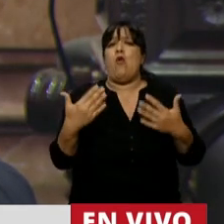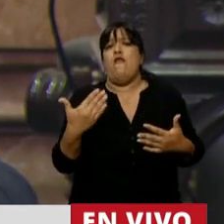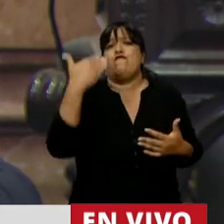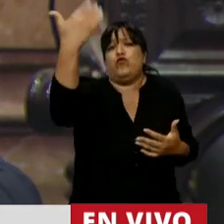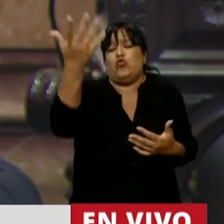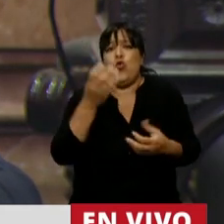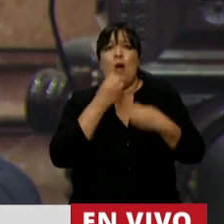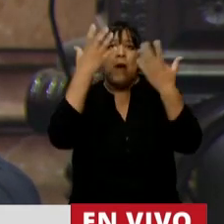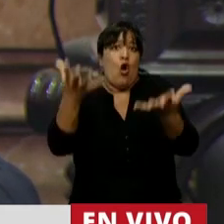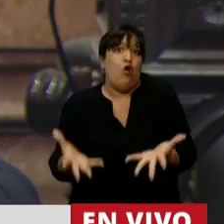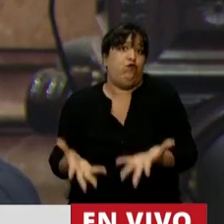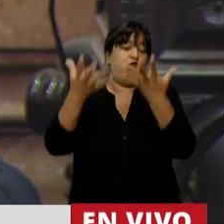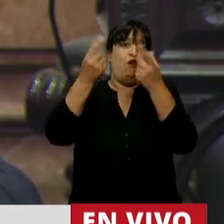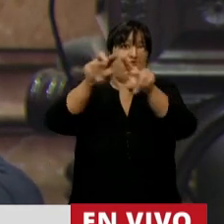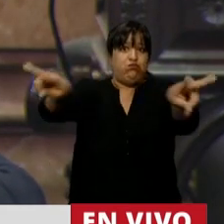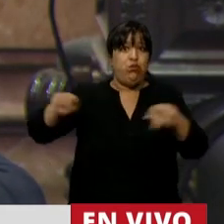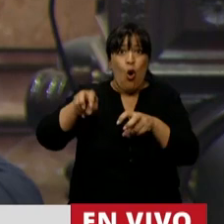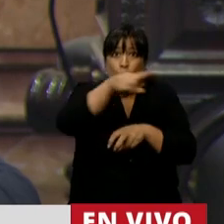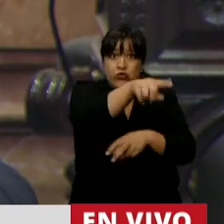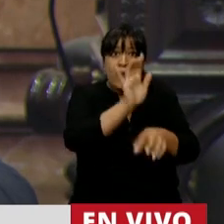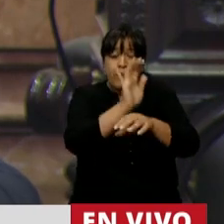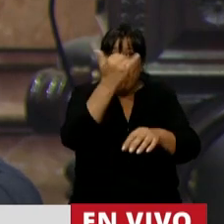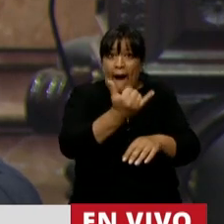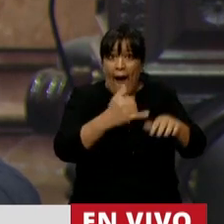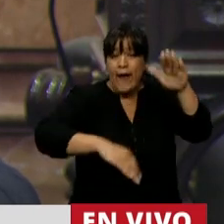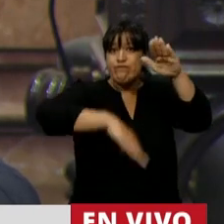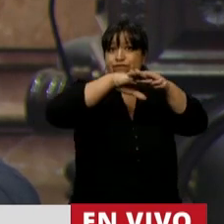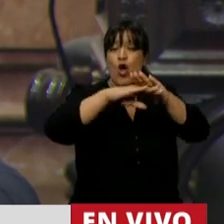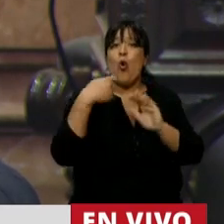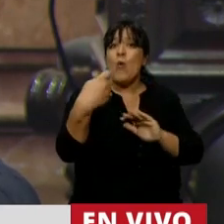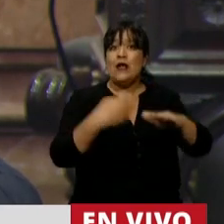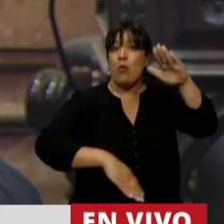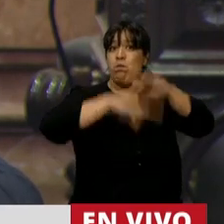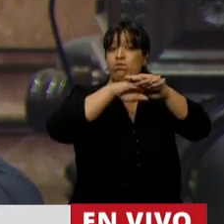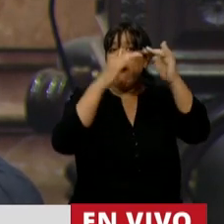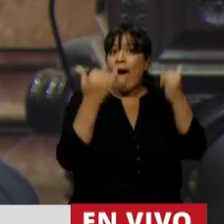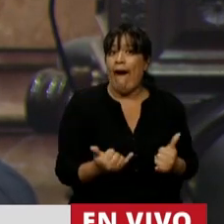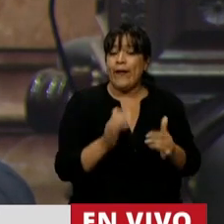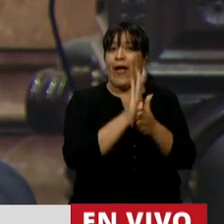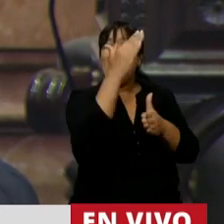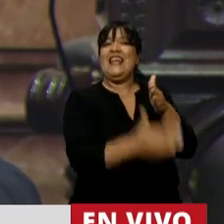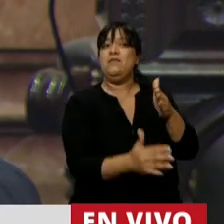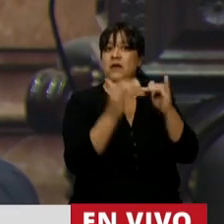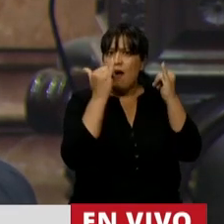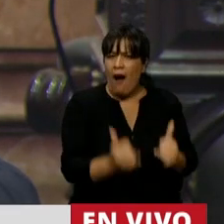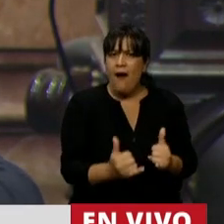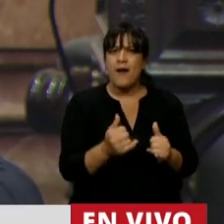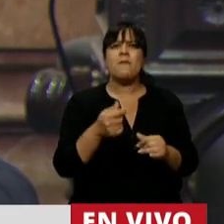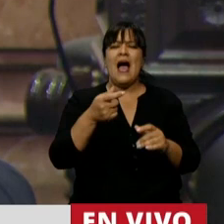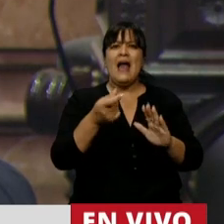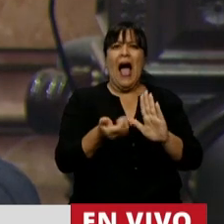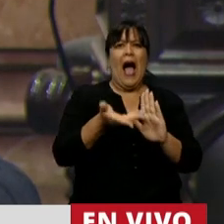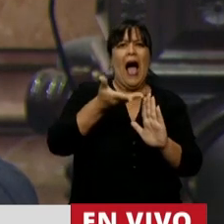mucho, ustedes le pusieron un tope a las jubilaciones, le pusieron un tope al aumento